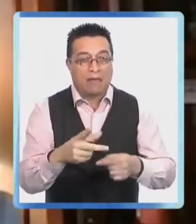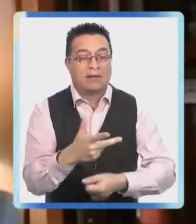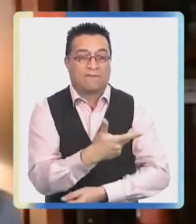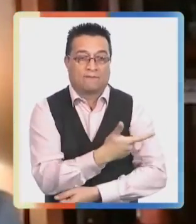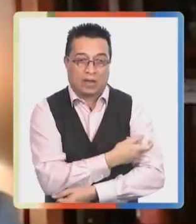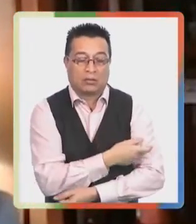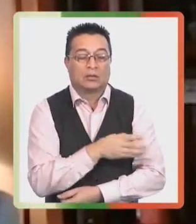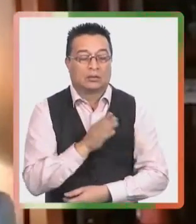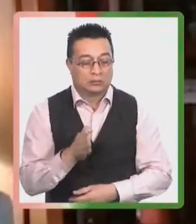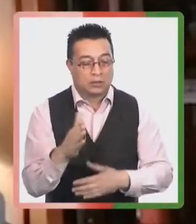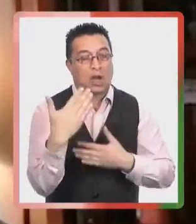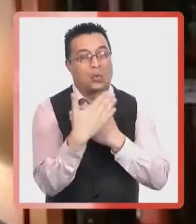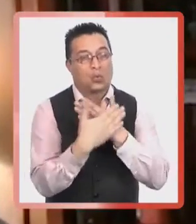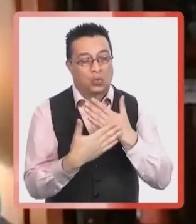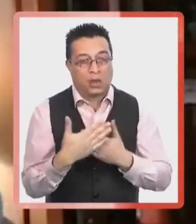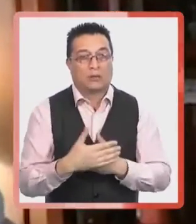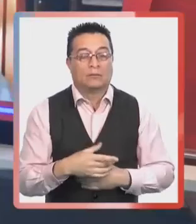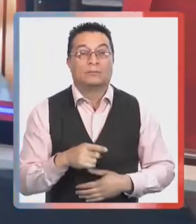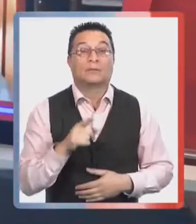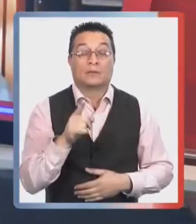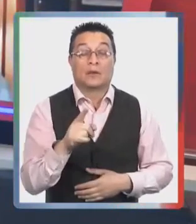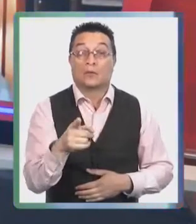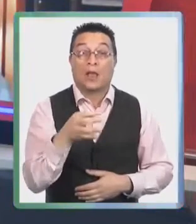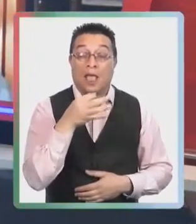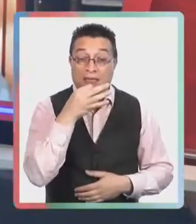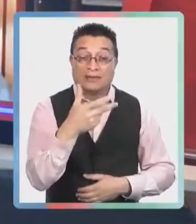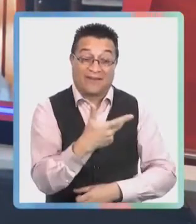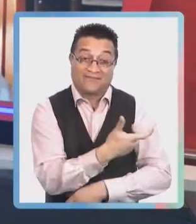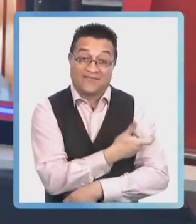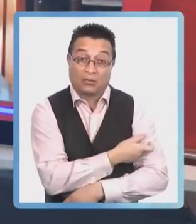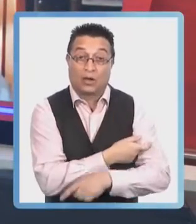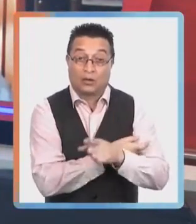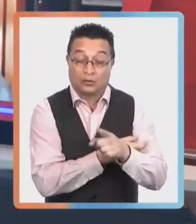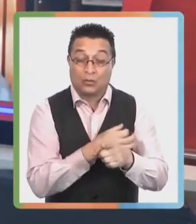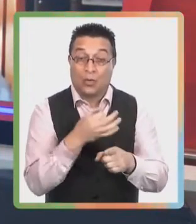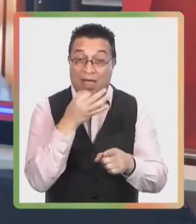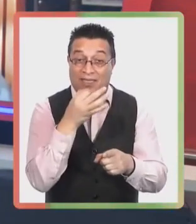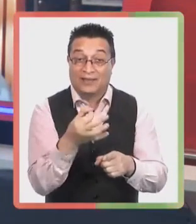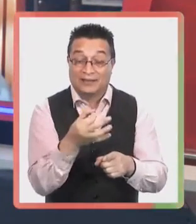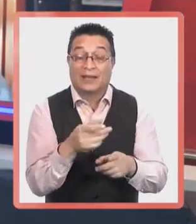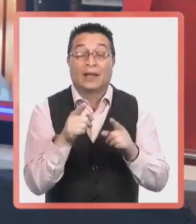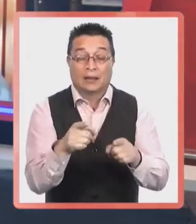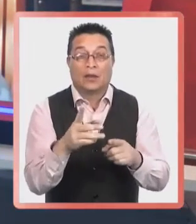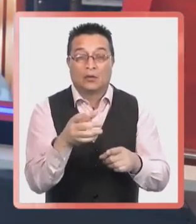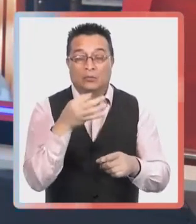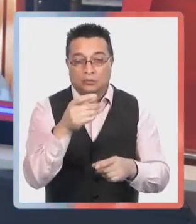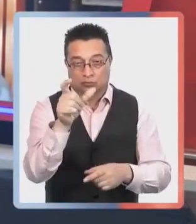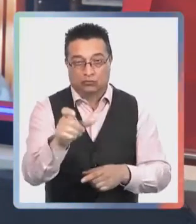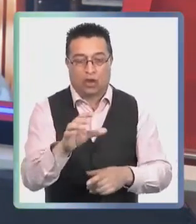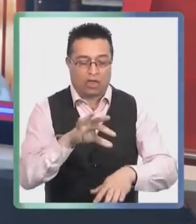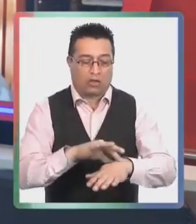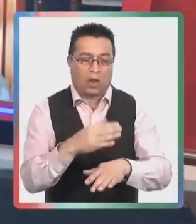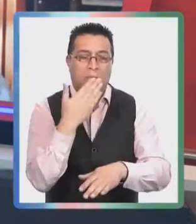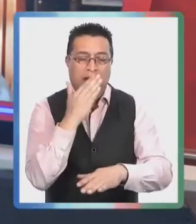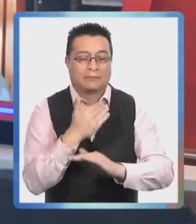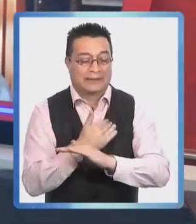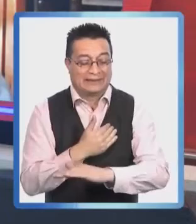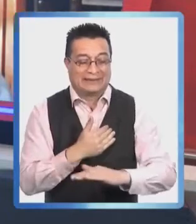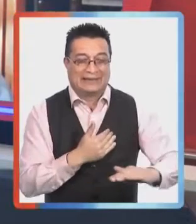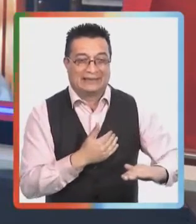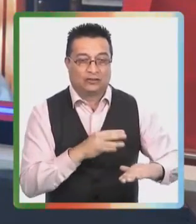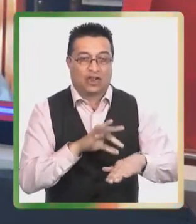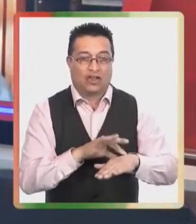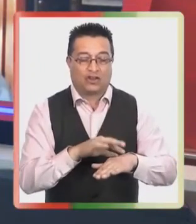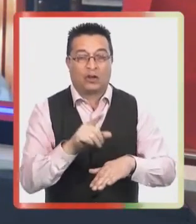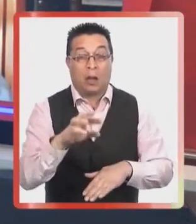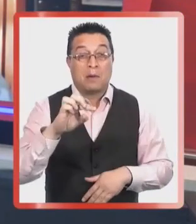hay que vacunarse y hay que seguirse cuidando. A propósito de las vacunas, doctor Enrique París, me gustaría que le hablase en su condición de pediatra a los papás y